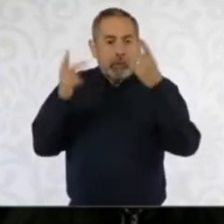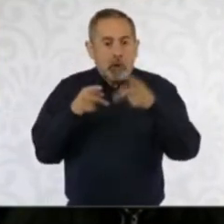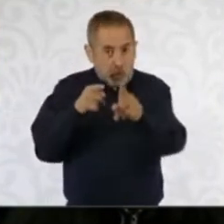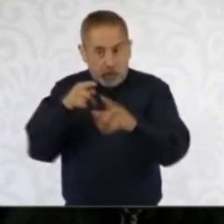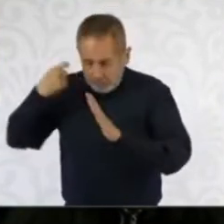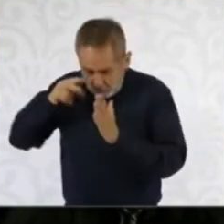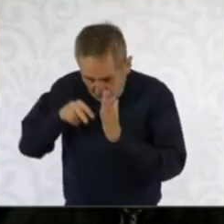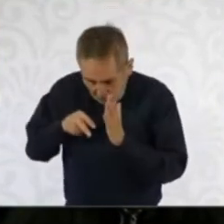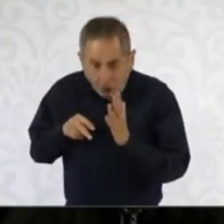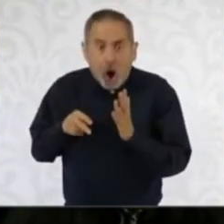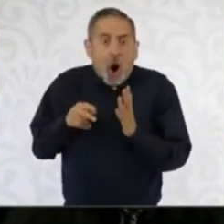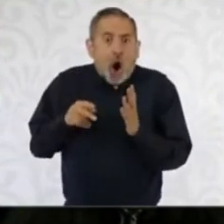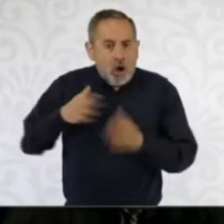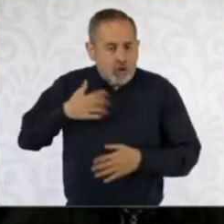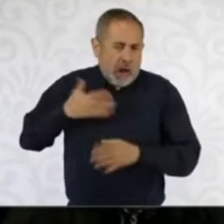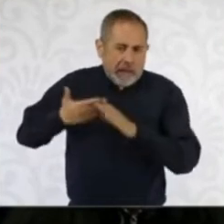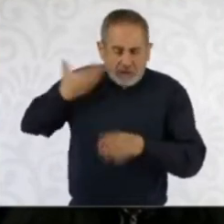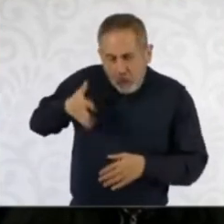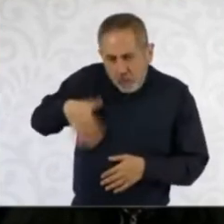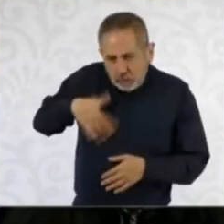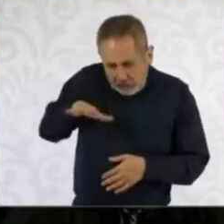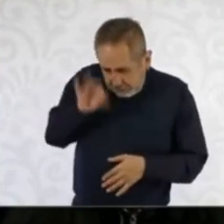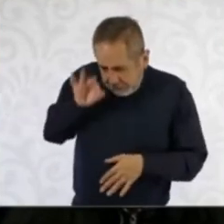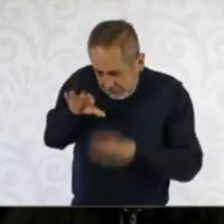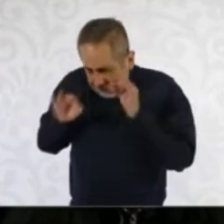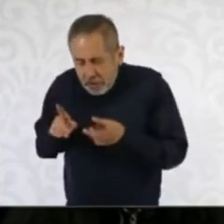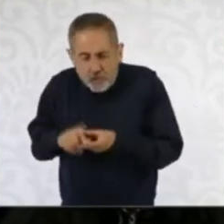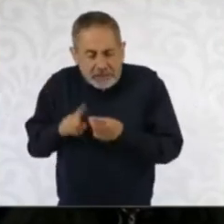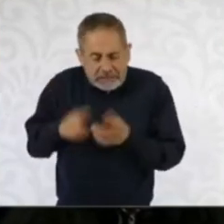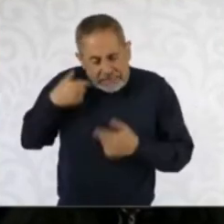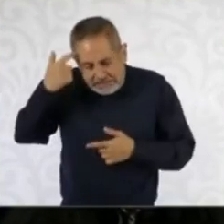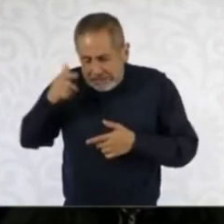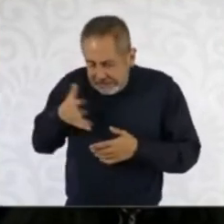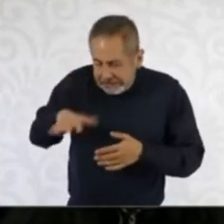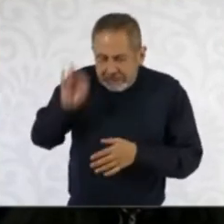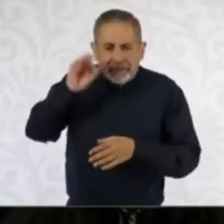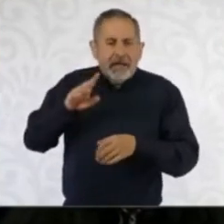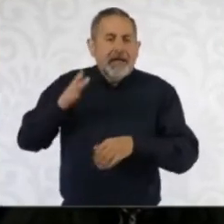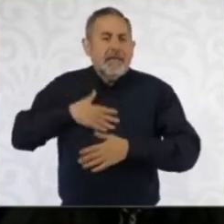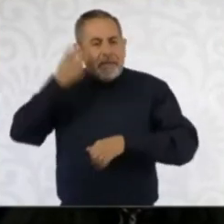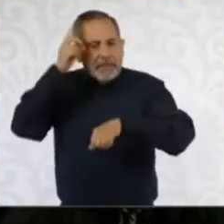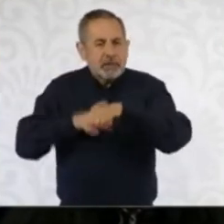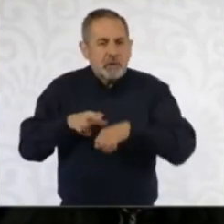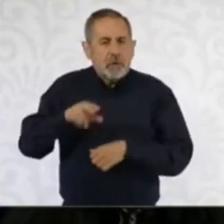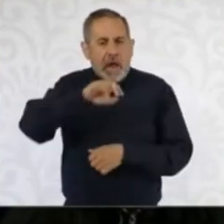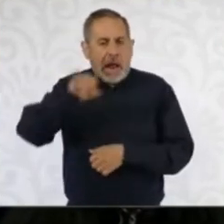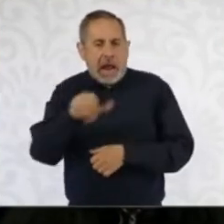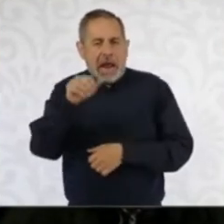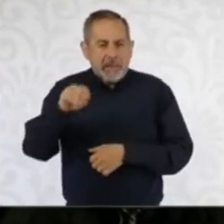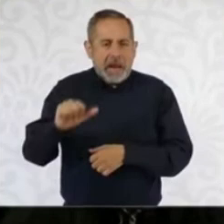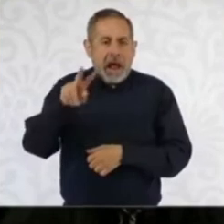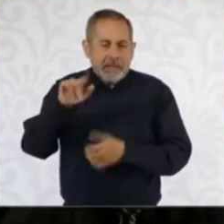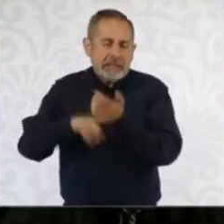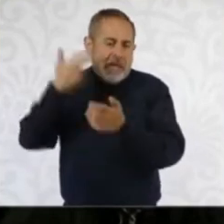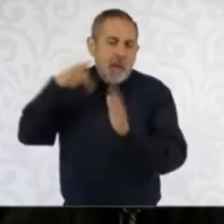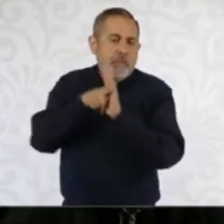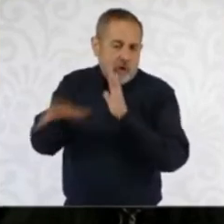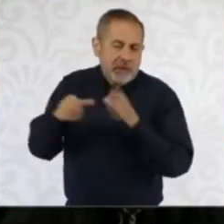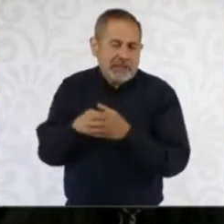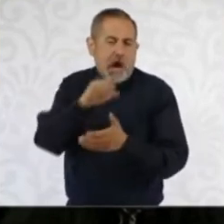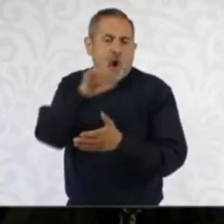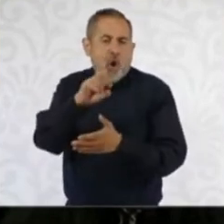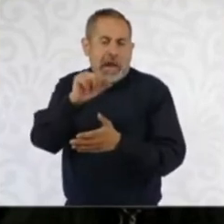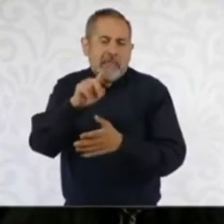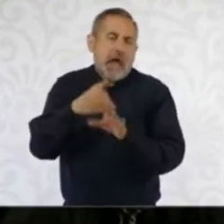porque pues estábamos buscando también a nuestro director fundador Jaime Avilés, quien fue pues periodista de La Jornada en esa